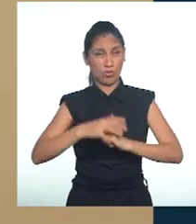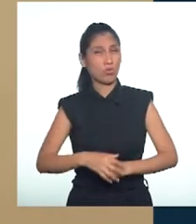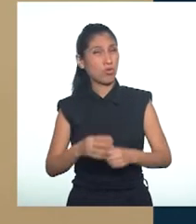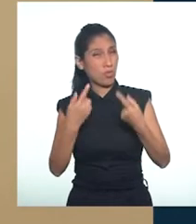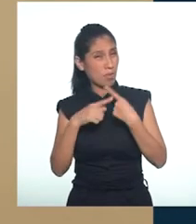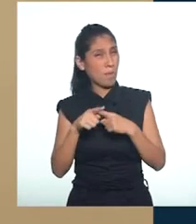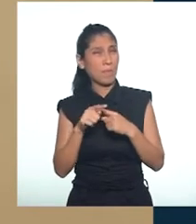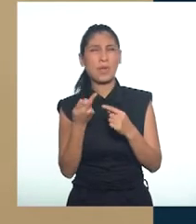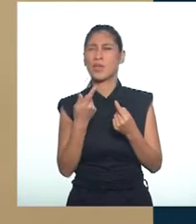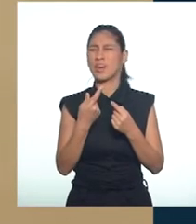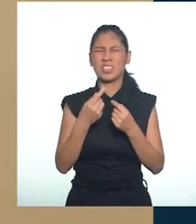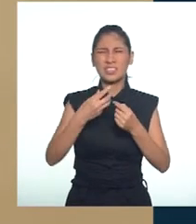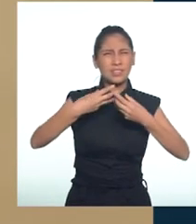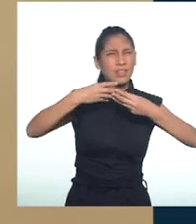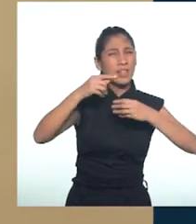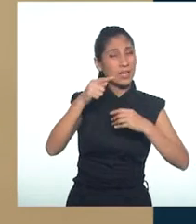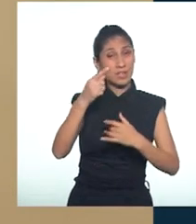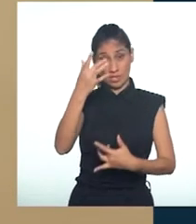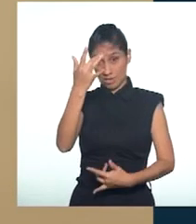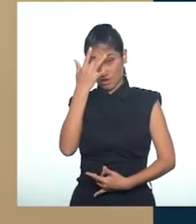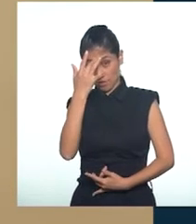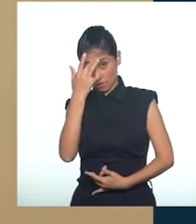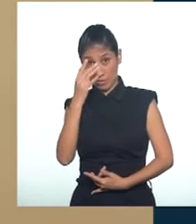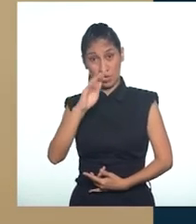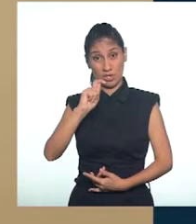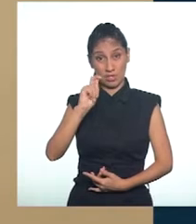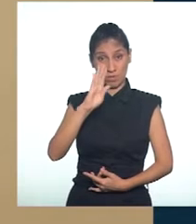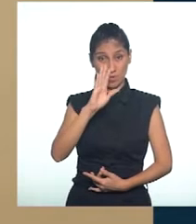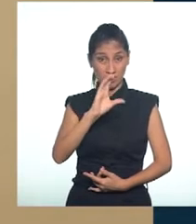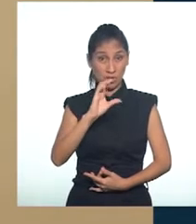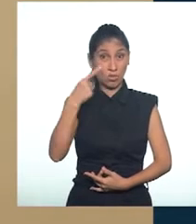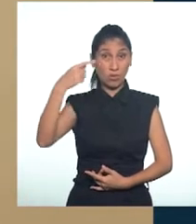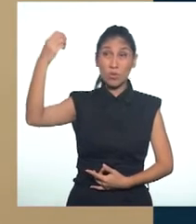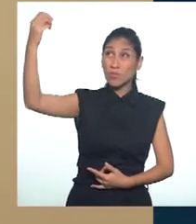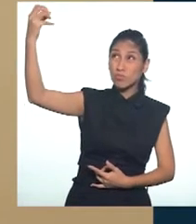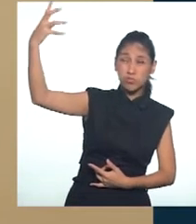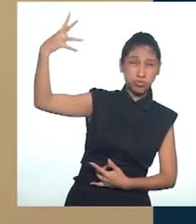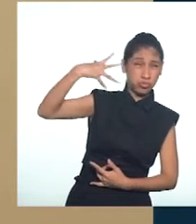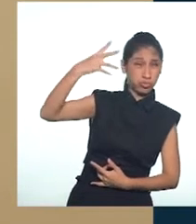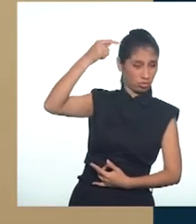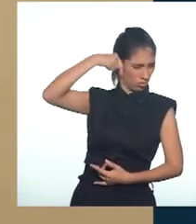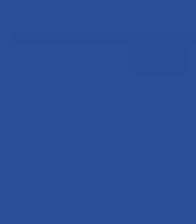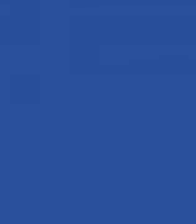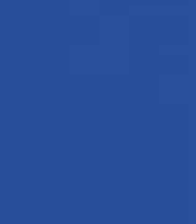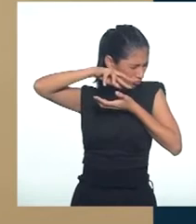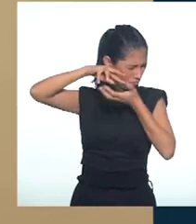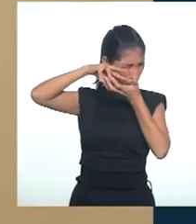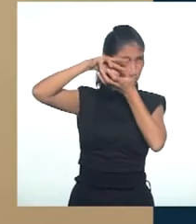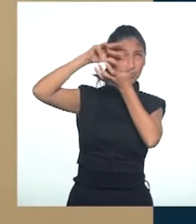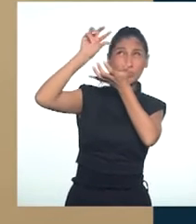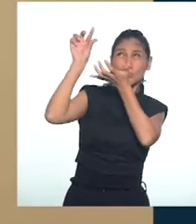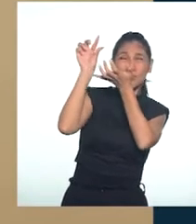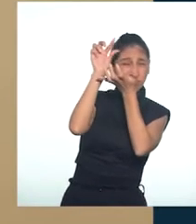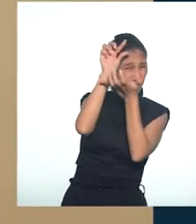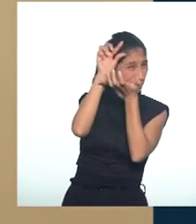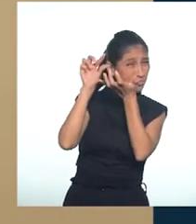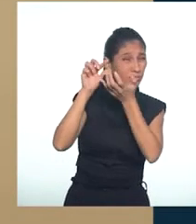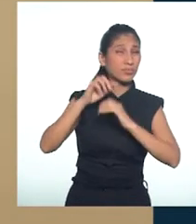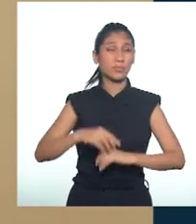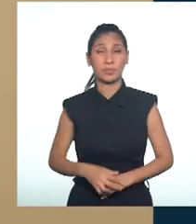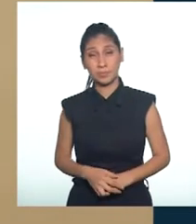desecación, pero es muy sensible al calor, la luz solar y la luz ultravioleta. Más allá de